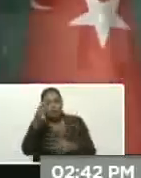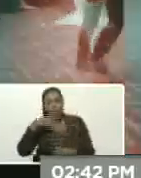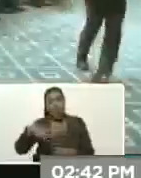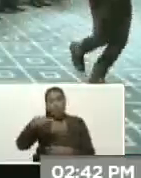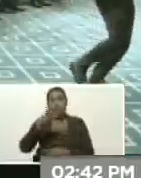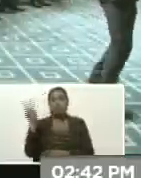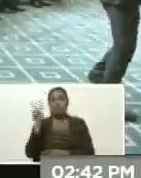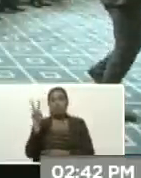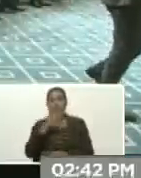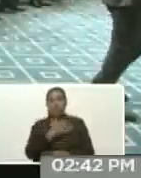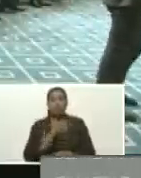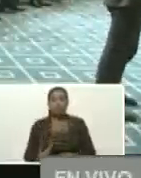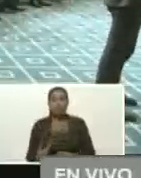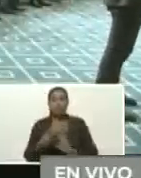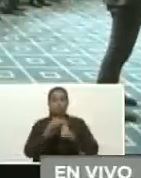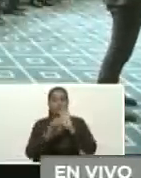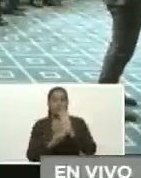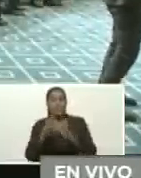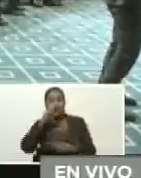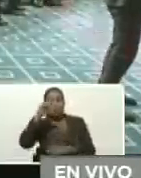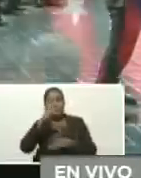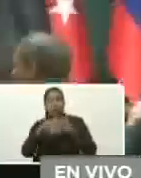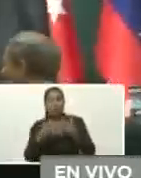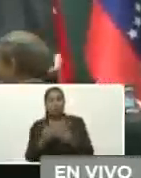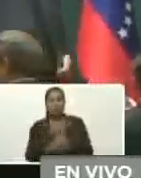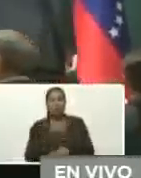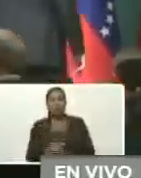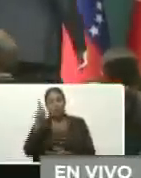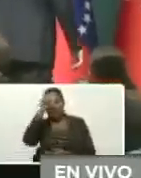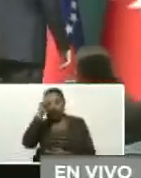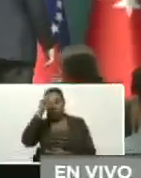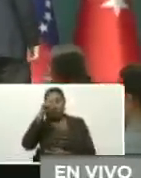pueblo de Venezuela, el presidente constitucional Nicolás Maduro, el presidente de Turquía. Con la información vamos a despedir.